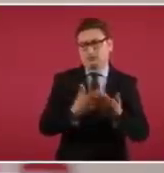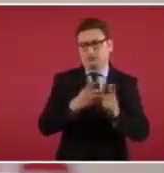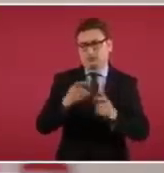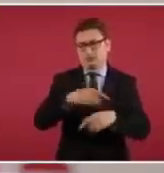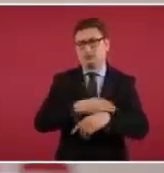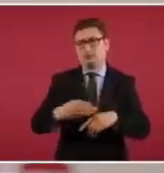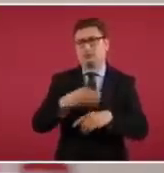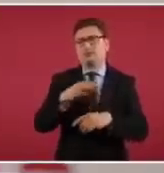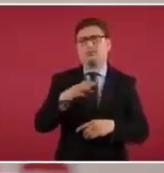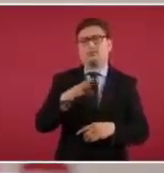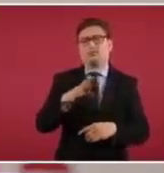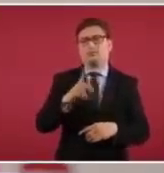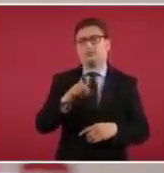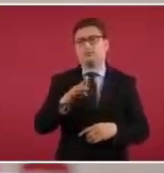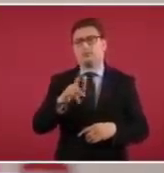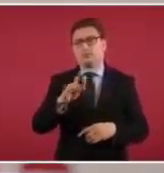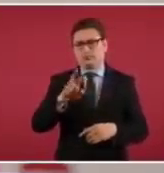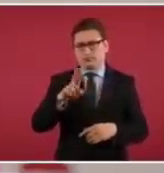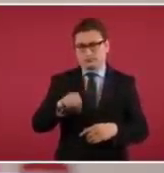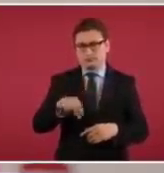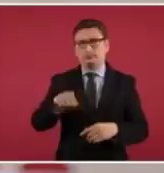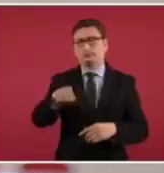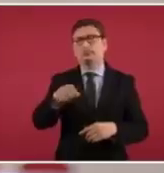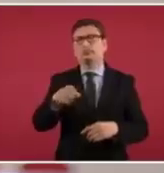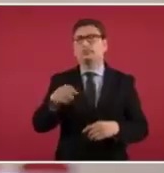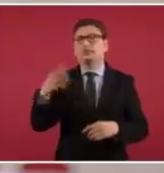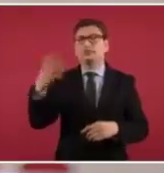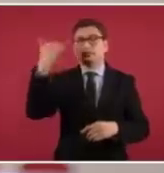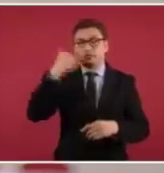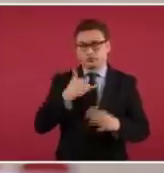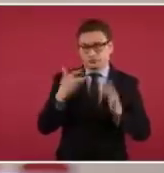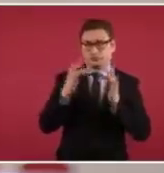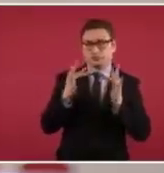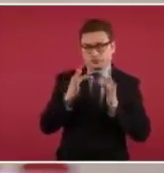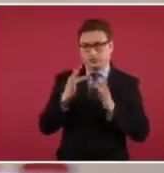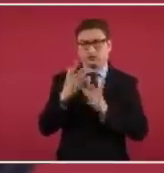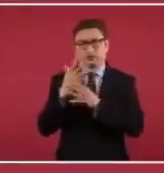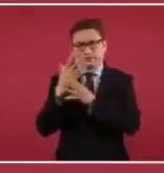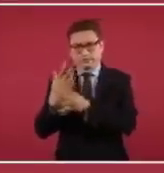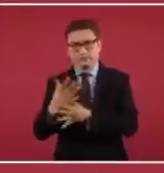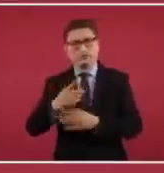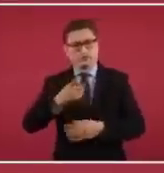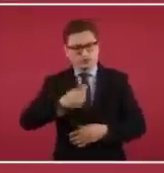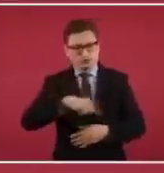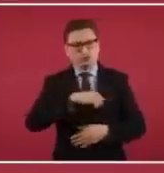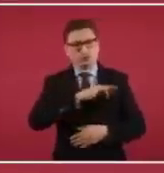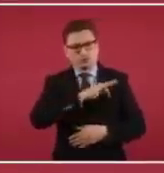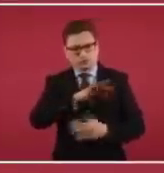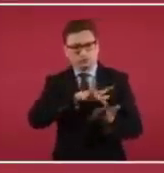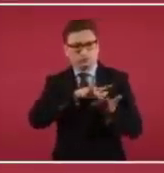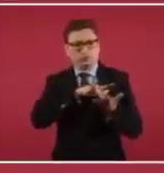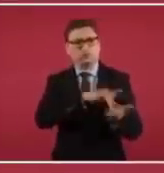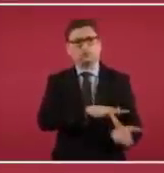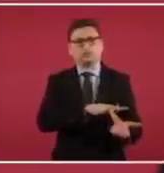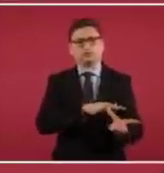habló, me dijo, estamos en condiciones de apoyar